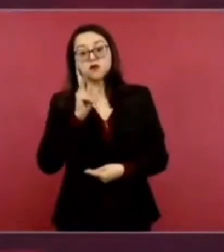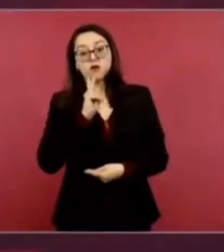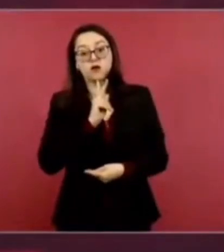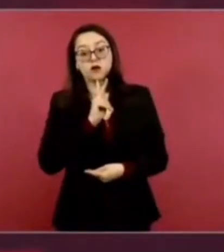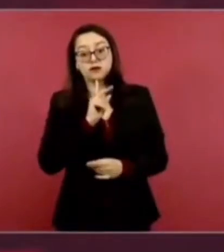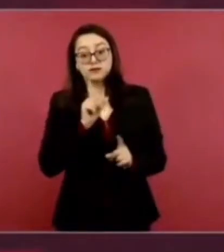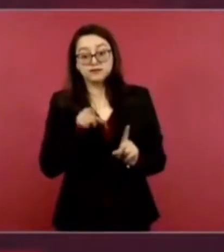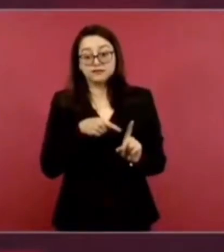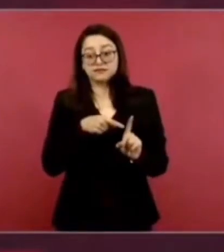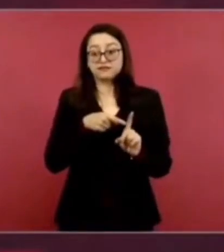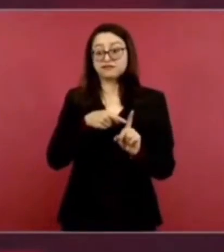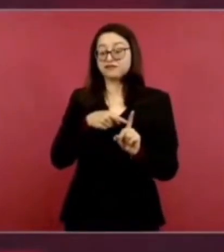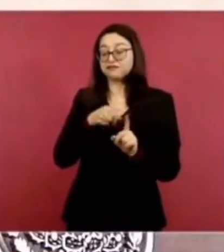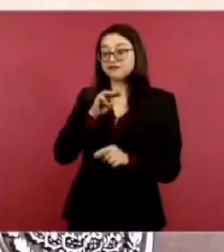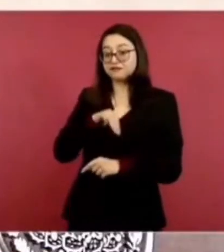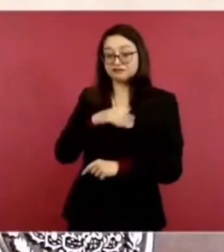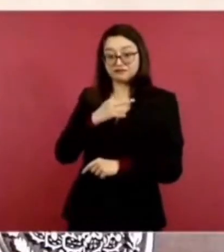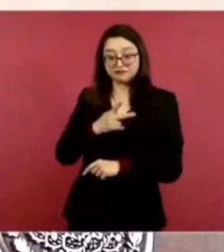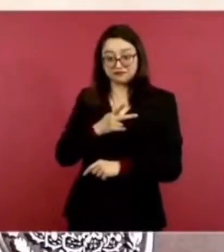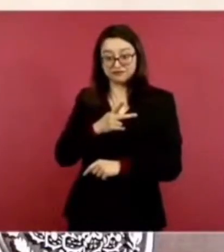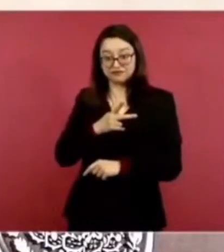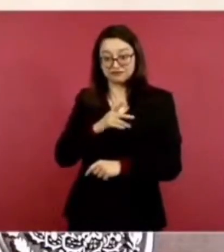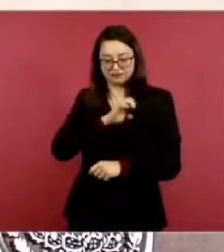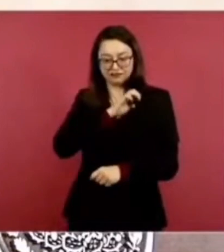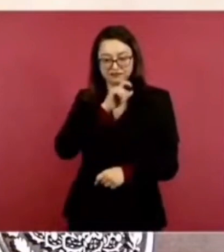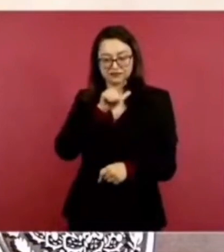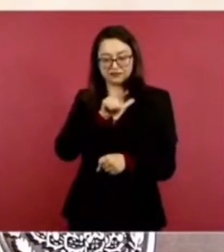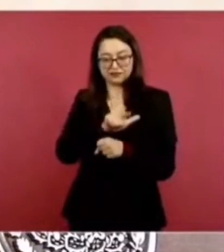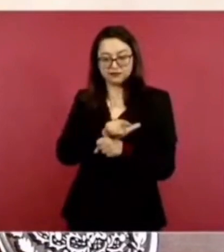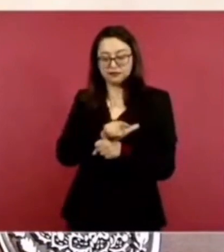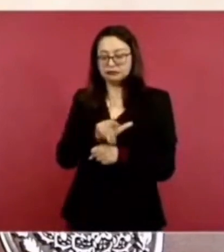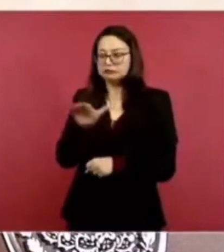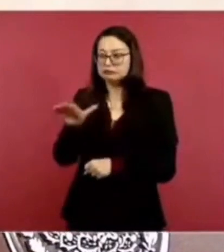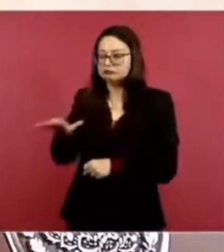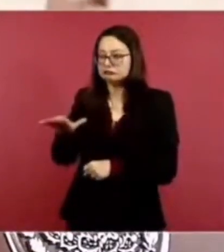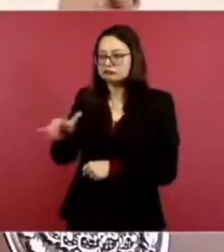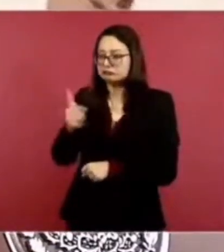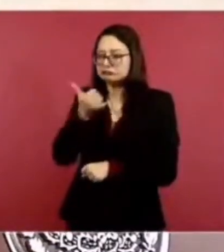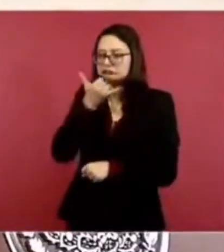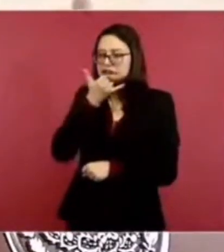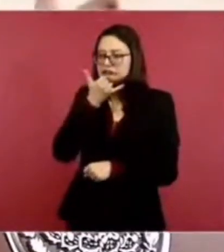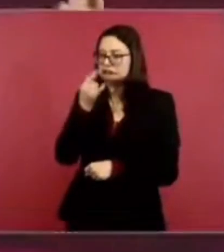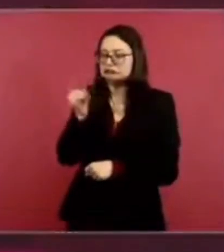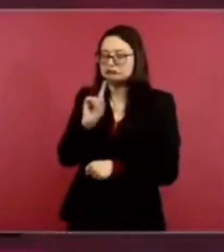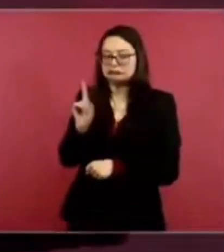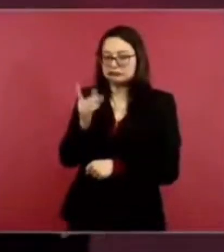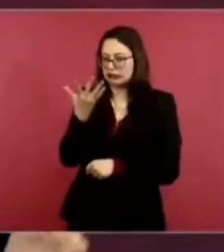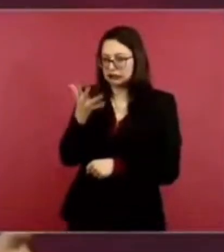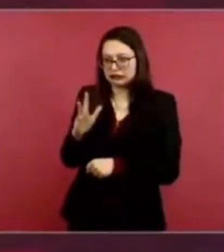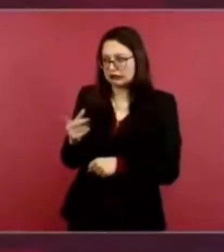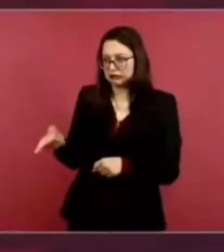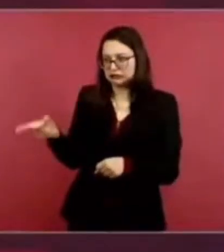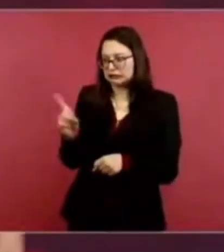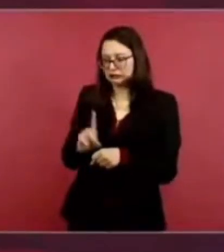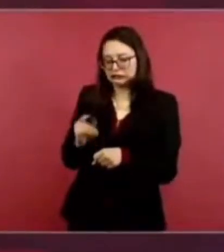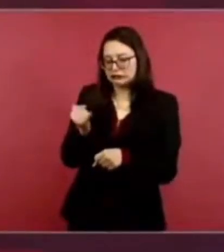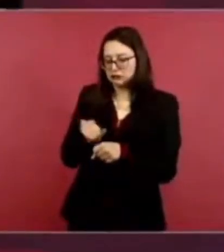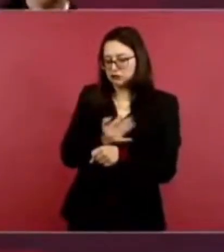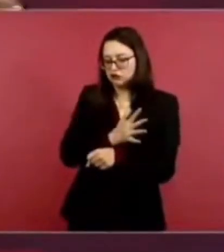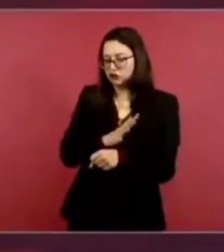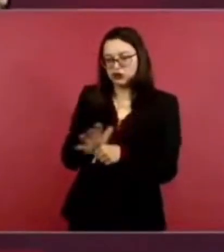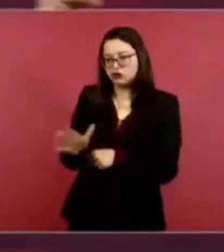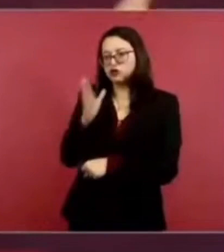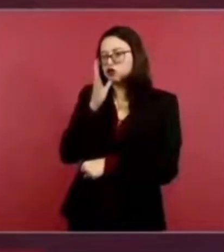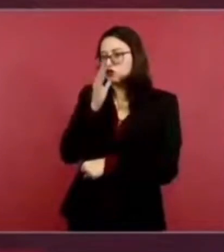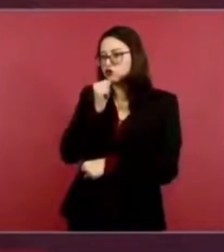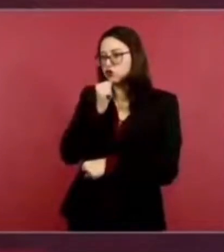de Ministerio Público especial de que pidió una prórroga al juez porque no podía